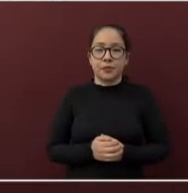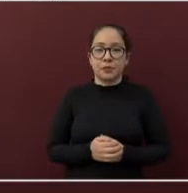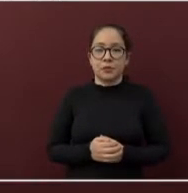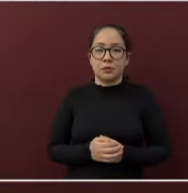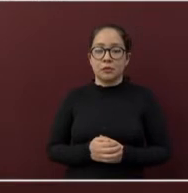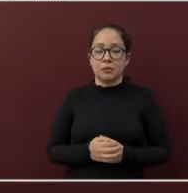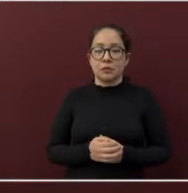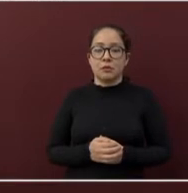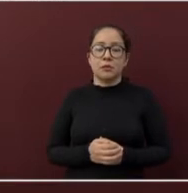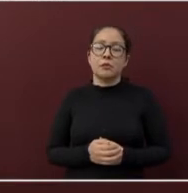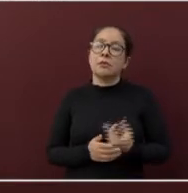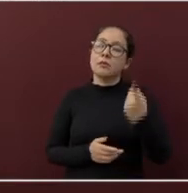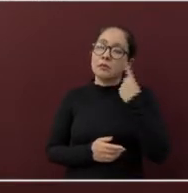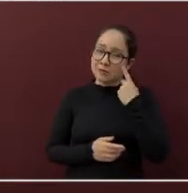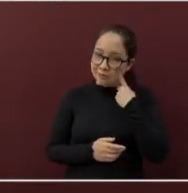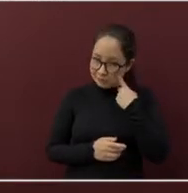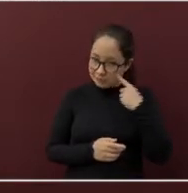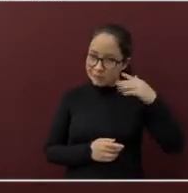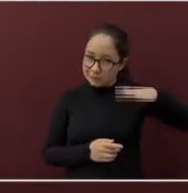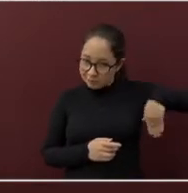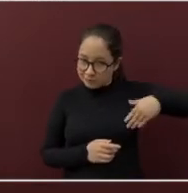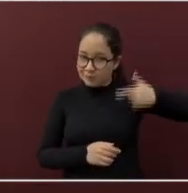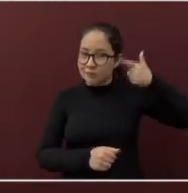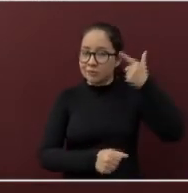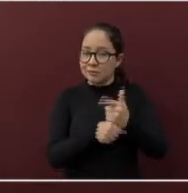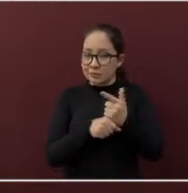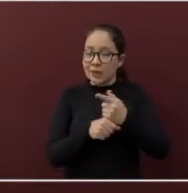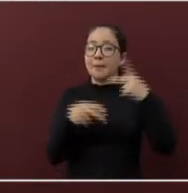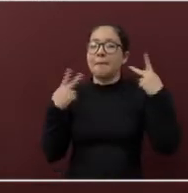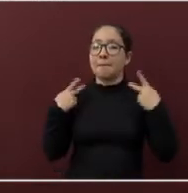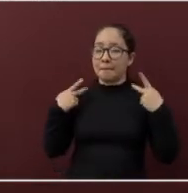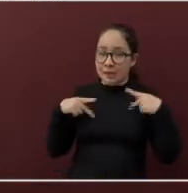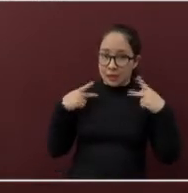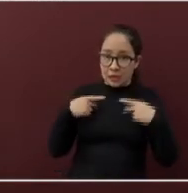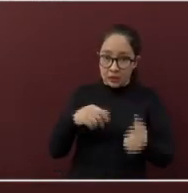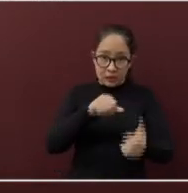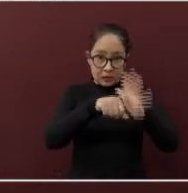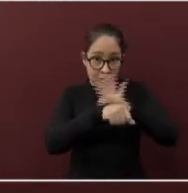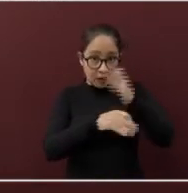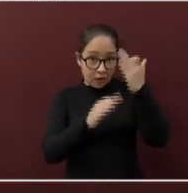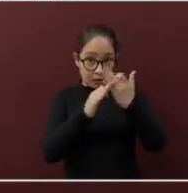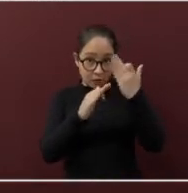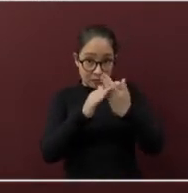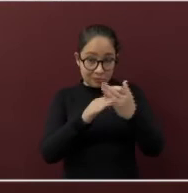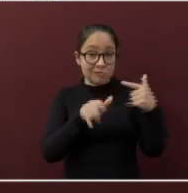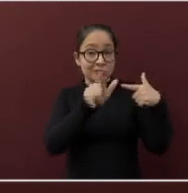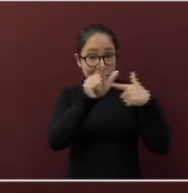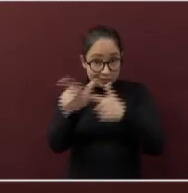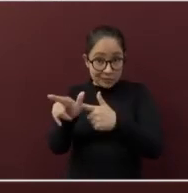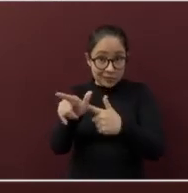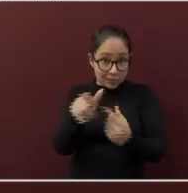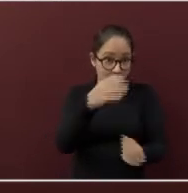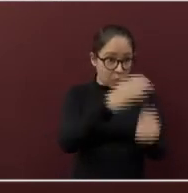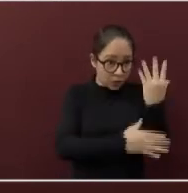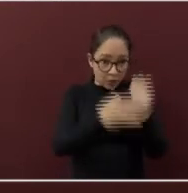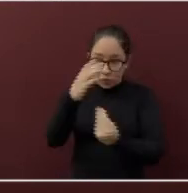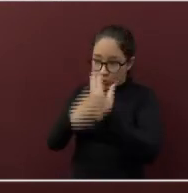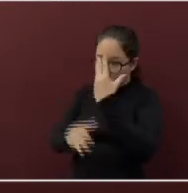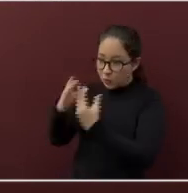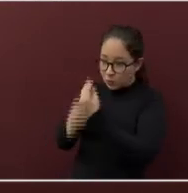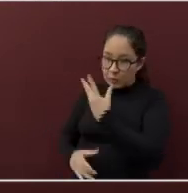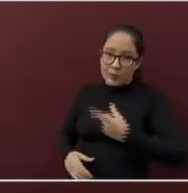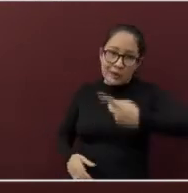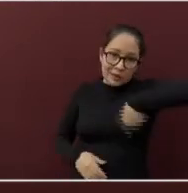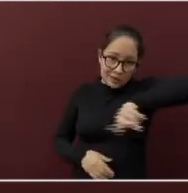dar cuenta los casos positivos activos continúan presentándose y reiteramos son los que pueden contagiar a otras